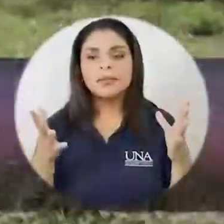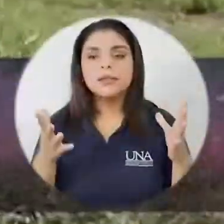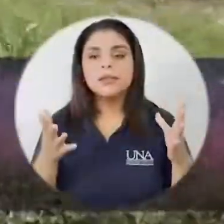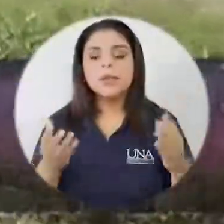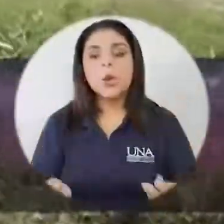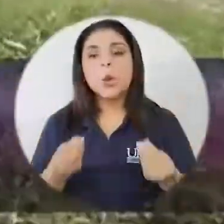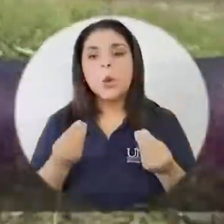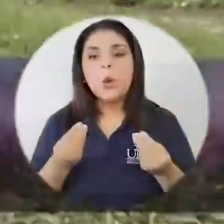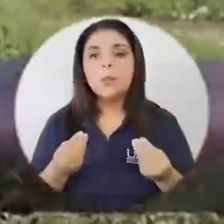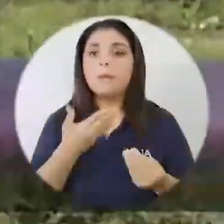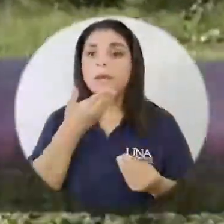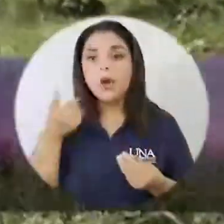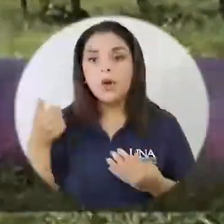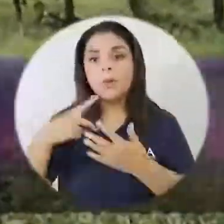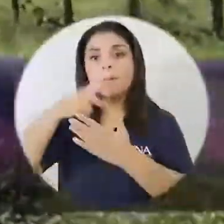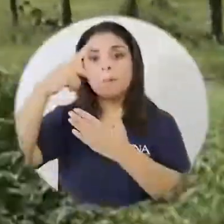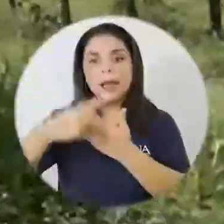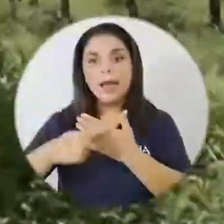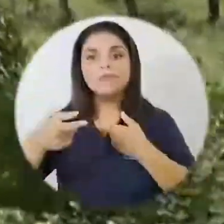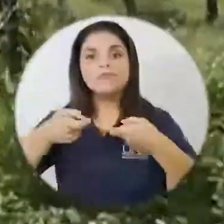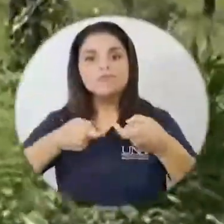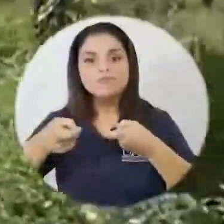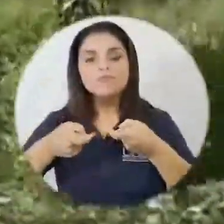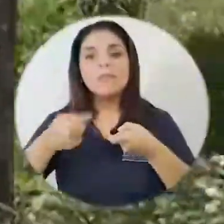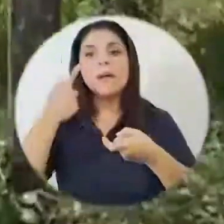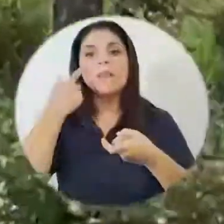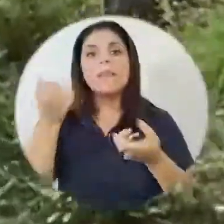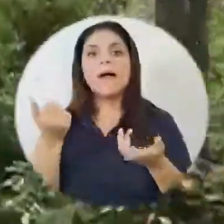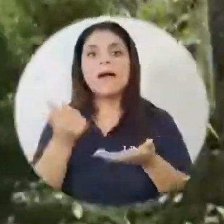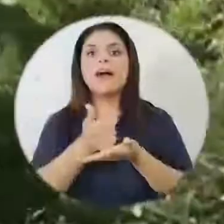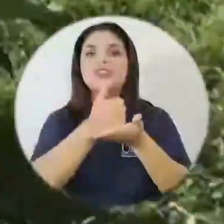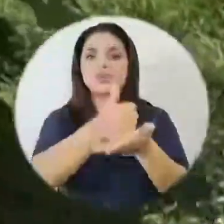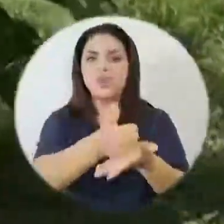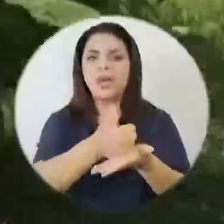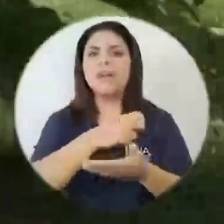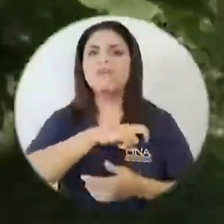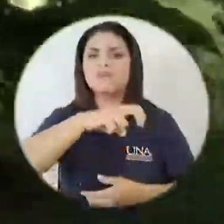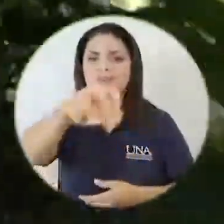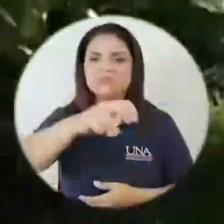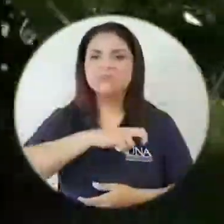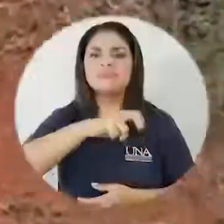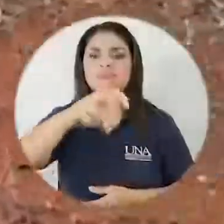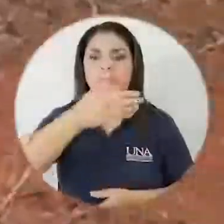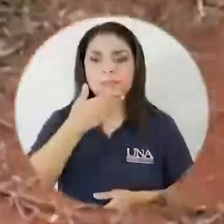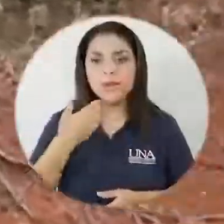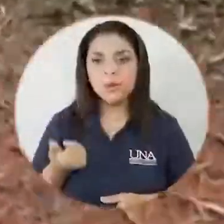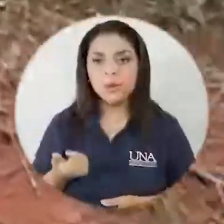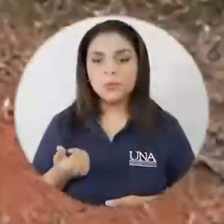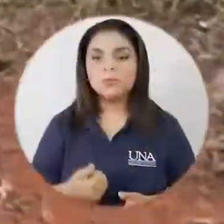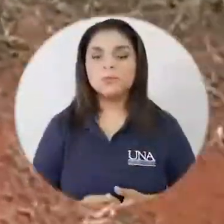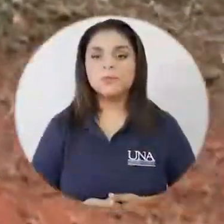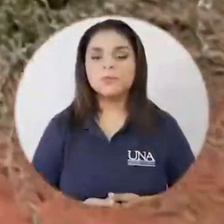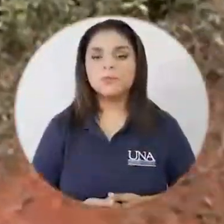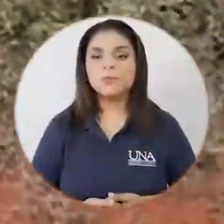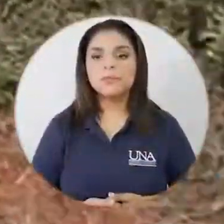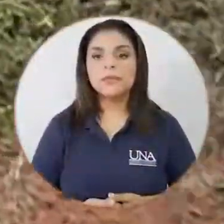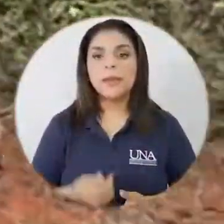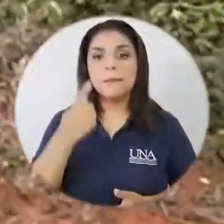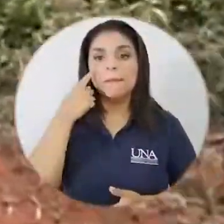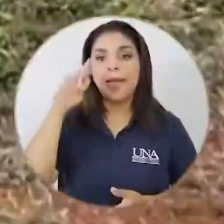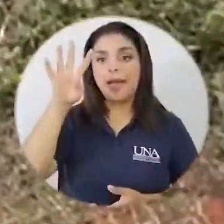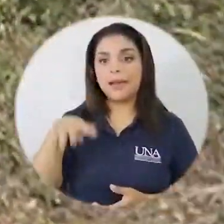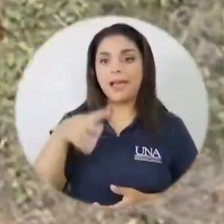planes reguladores para identificar esas necesidades de transporte. Ahora, sí, te estoy mostrando en estos momentos el gráfico que se